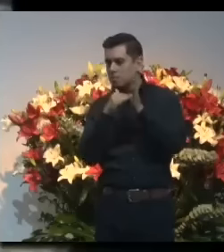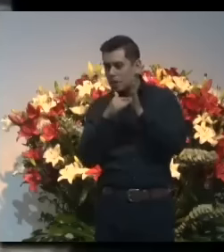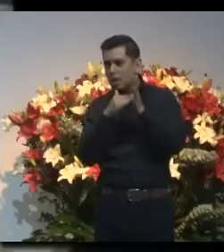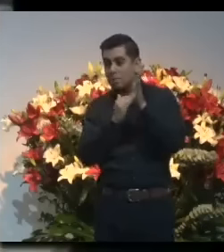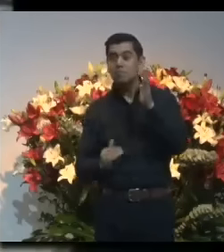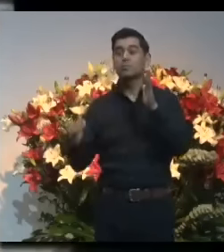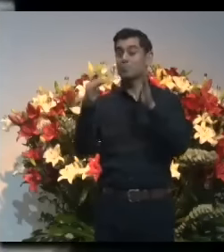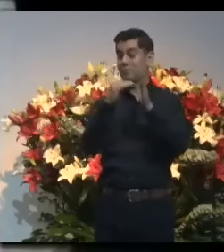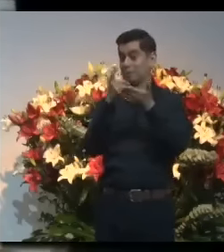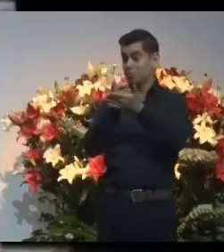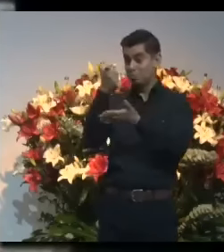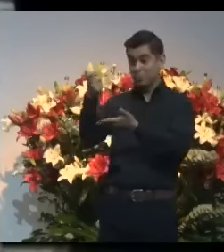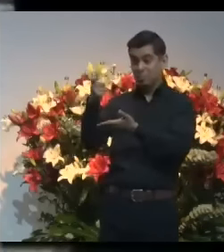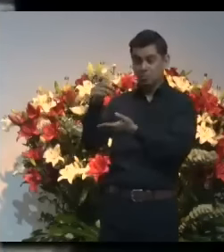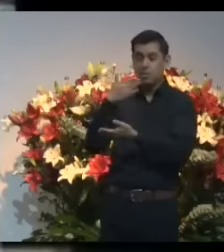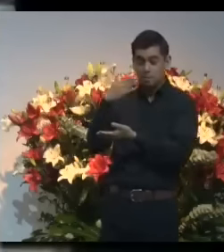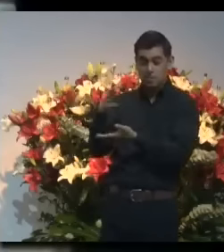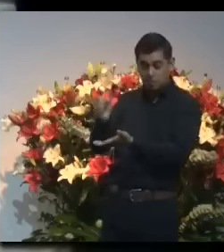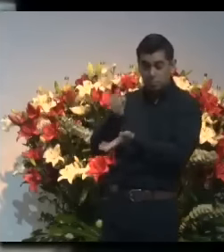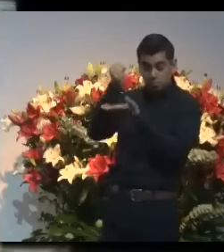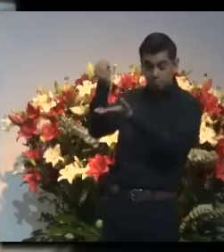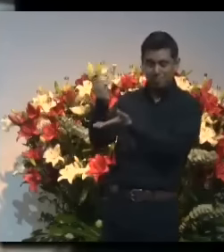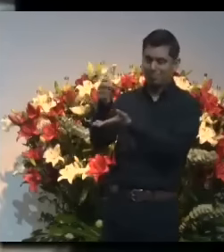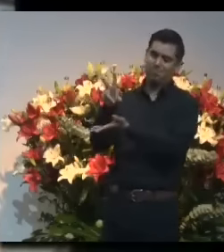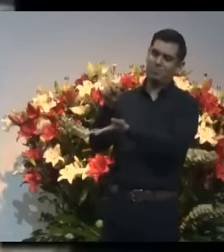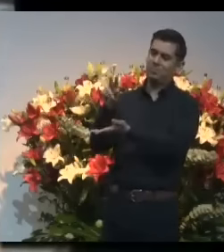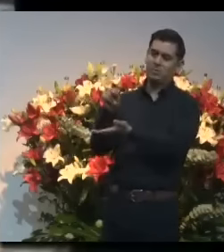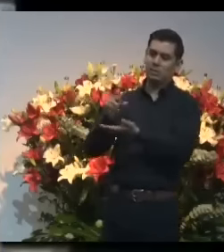está bien? ¿Haberte gastado